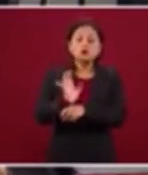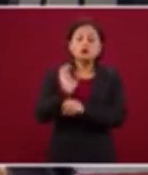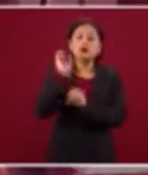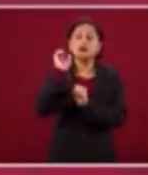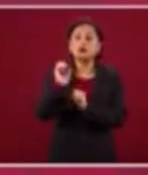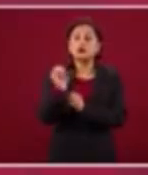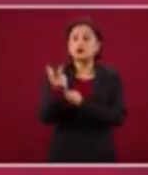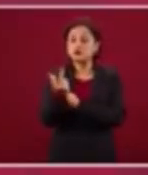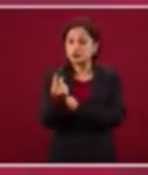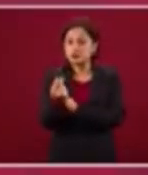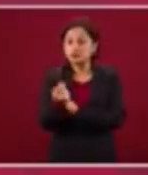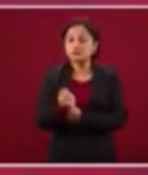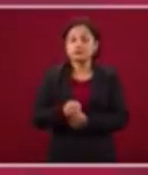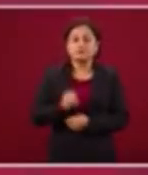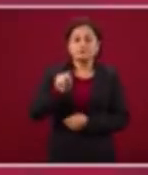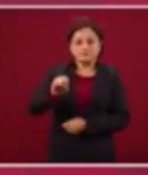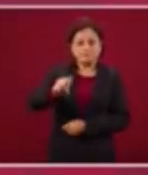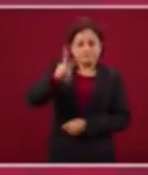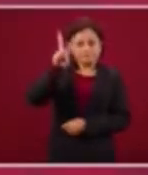porque da para eso,